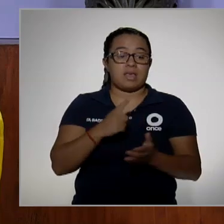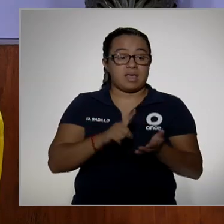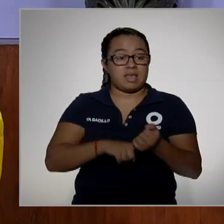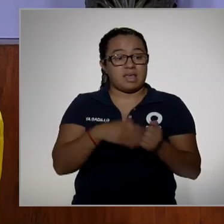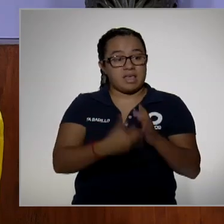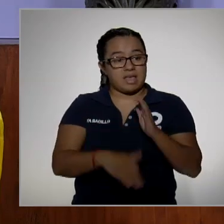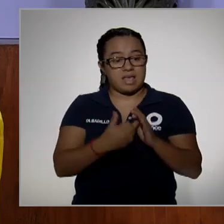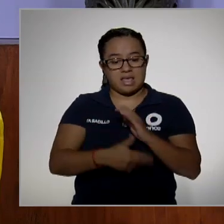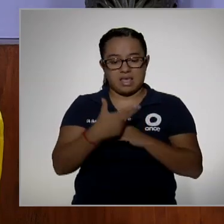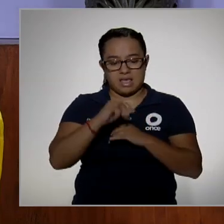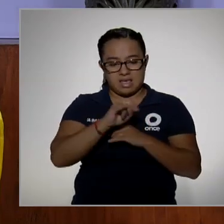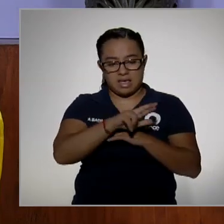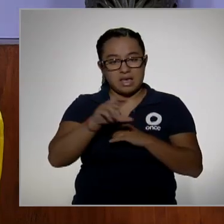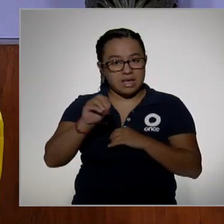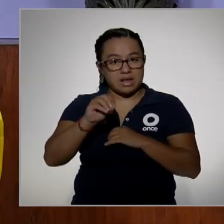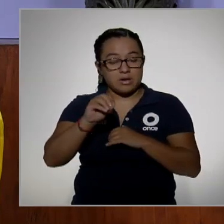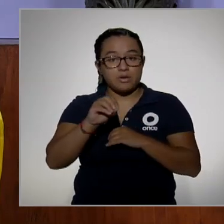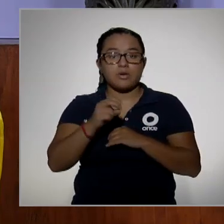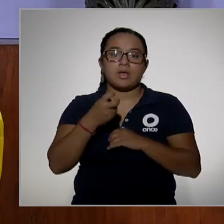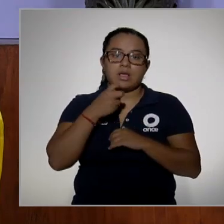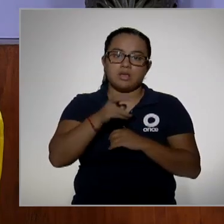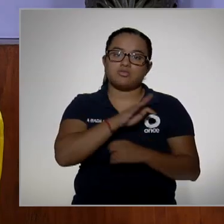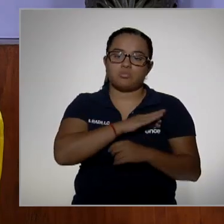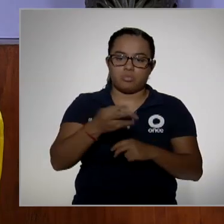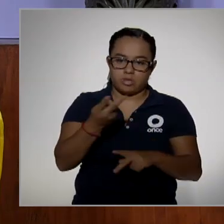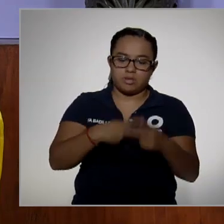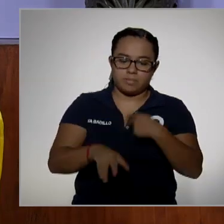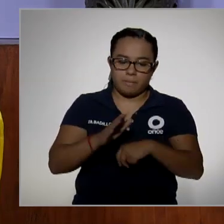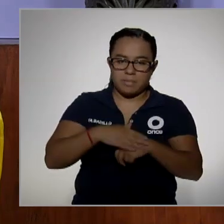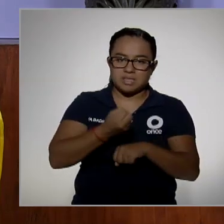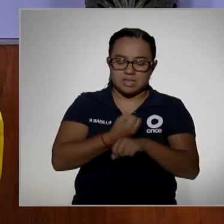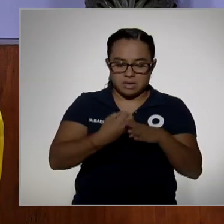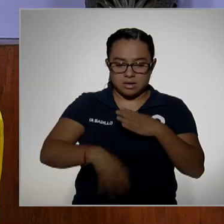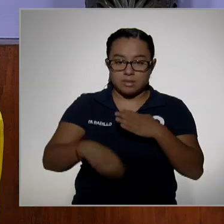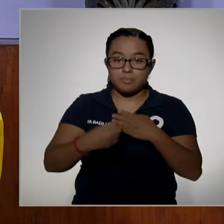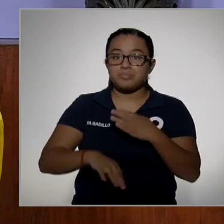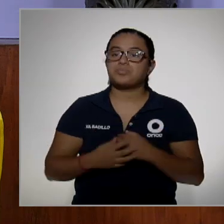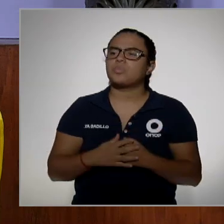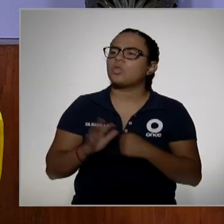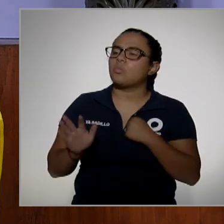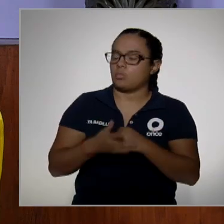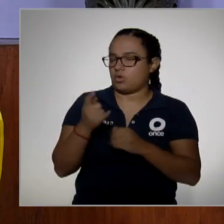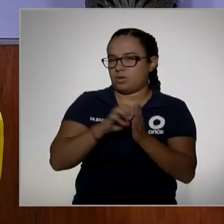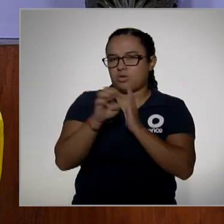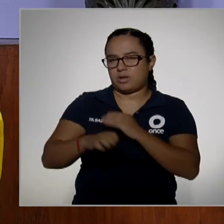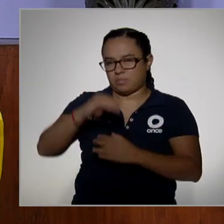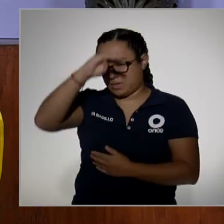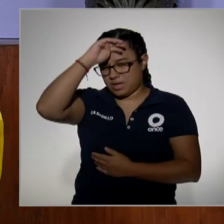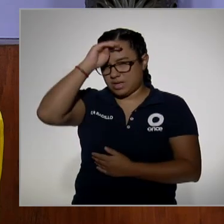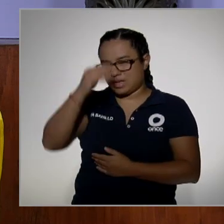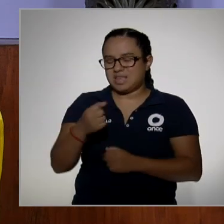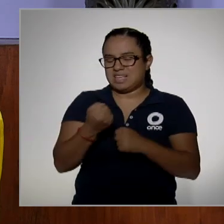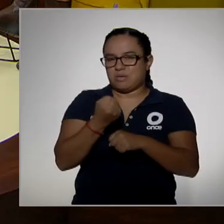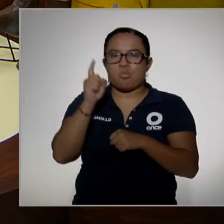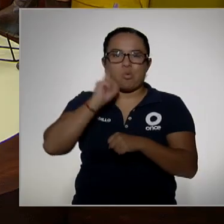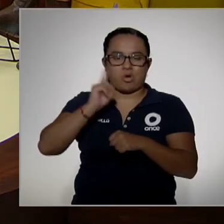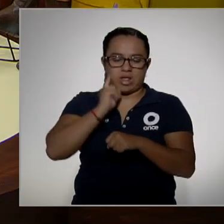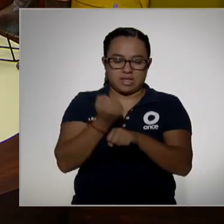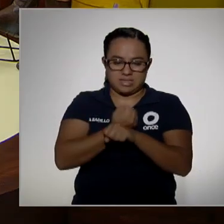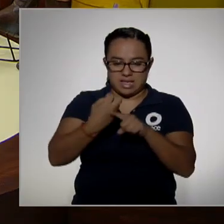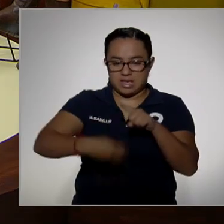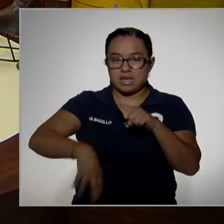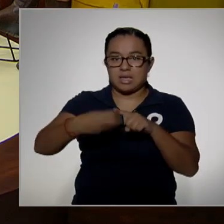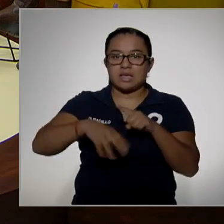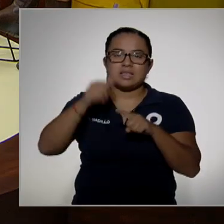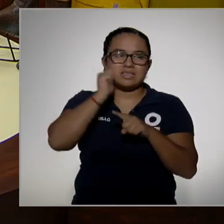y los sangrados anormales pueden ser la causa principal déjame explicar por qué porque si está uno sangrando pensemos en una hemorragia de las mujeres tienen